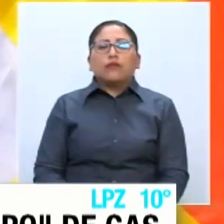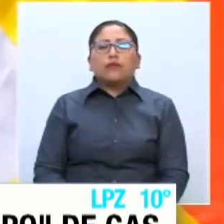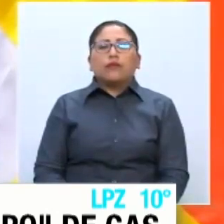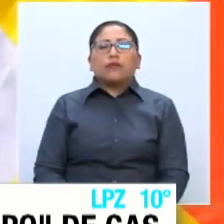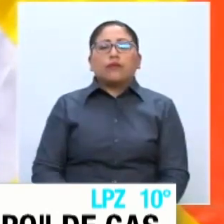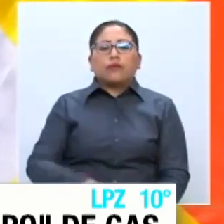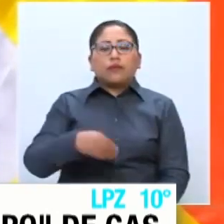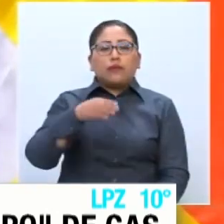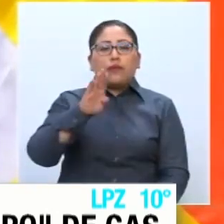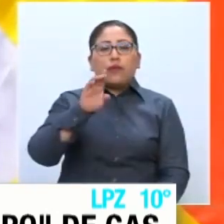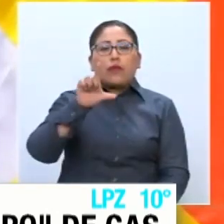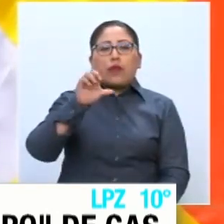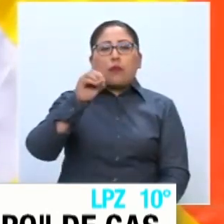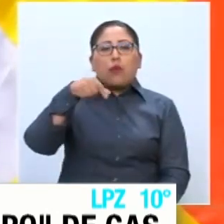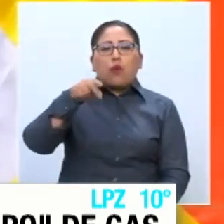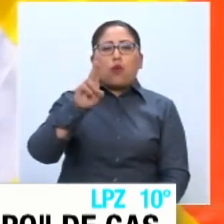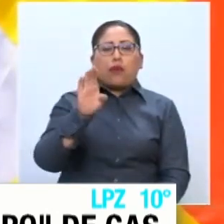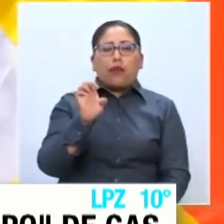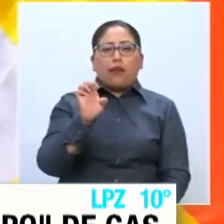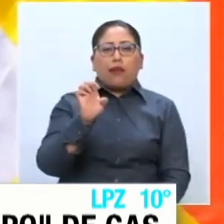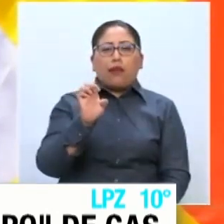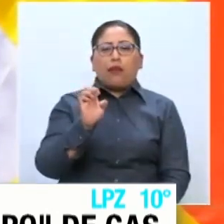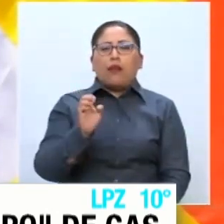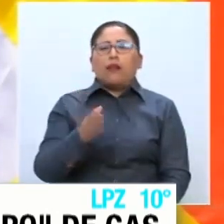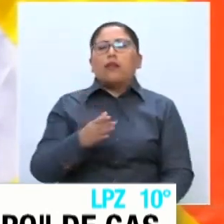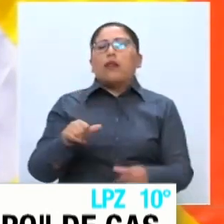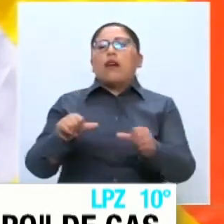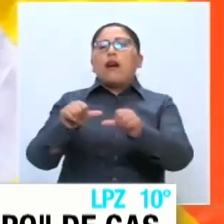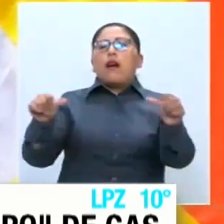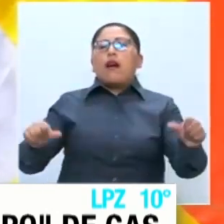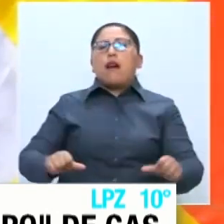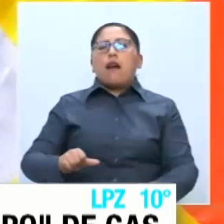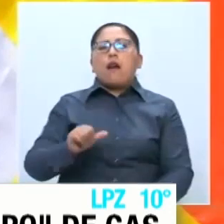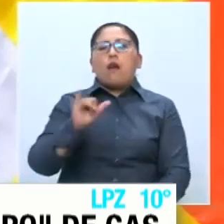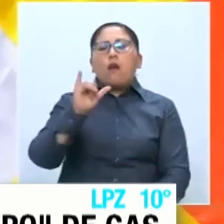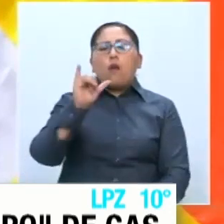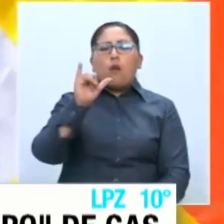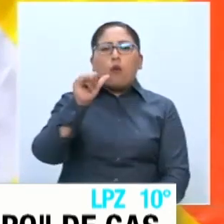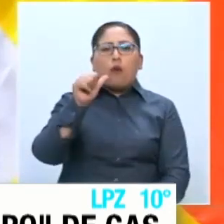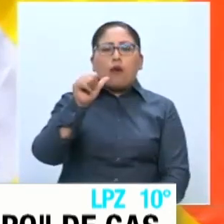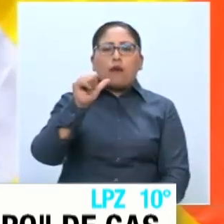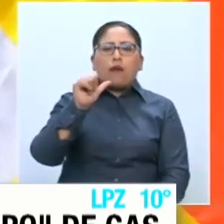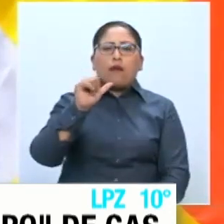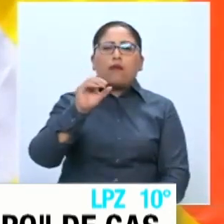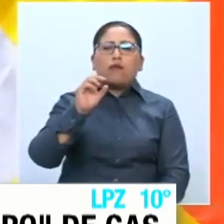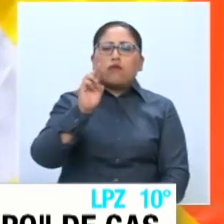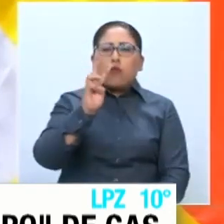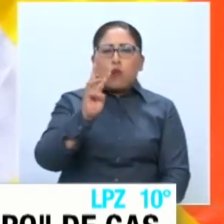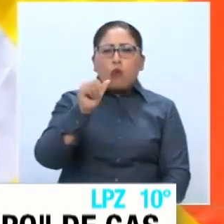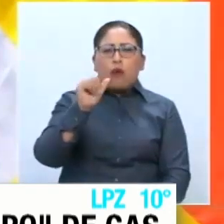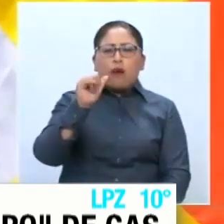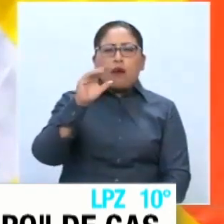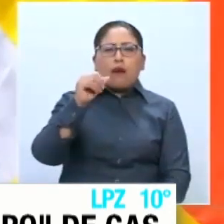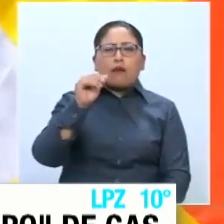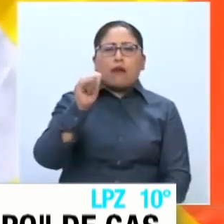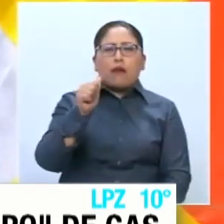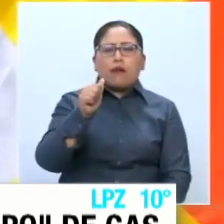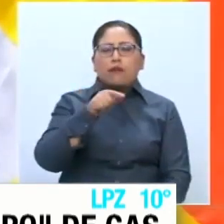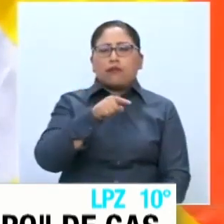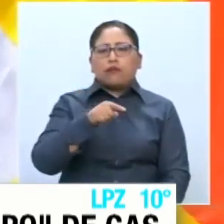Caipipendi, en el área de Huacaya. El pozo es Boicobo Sur X1,